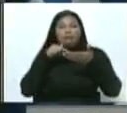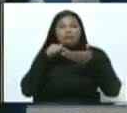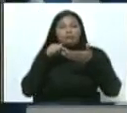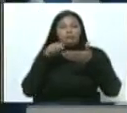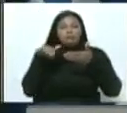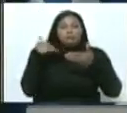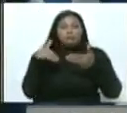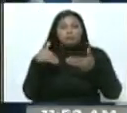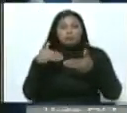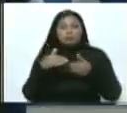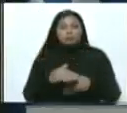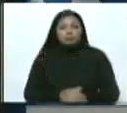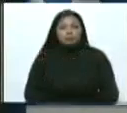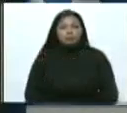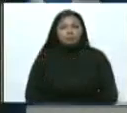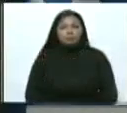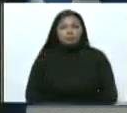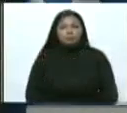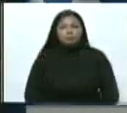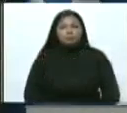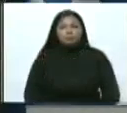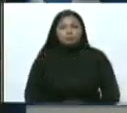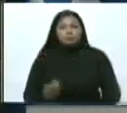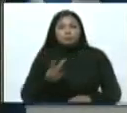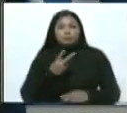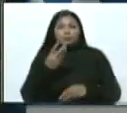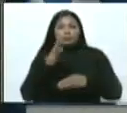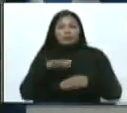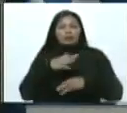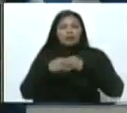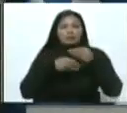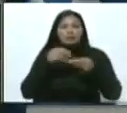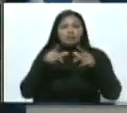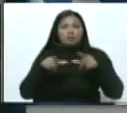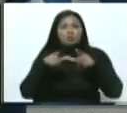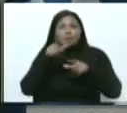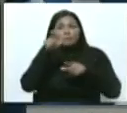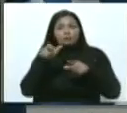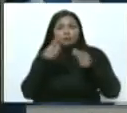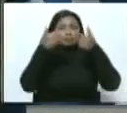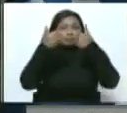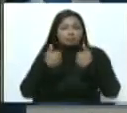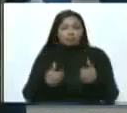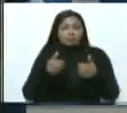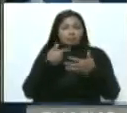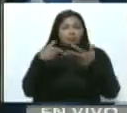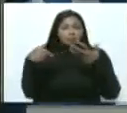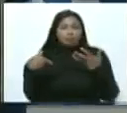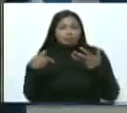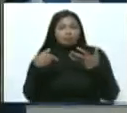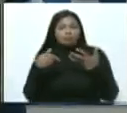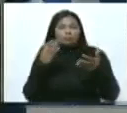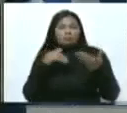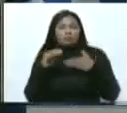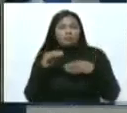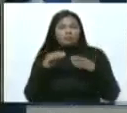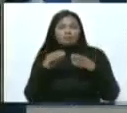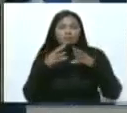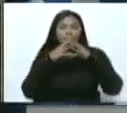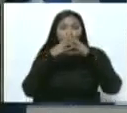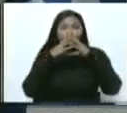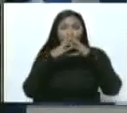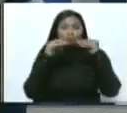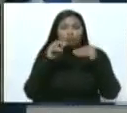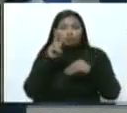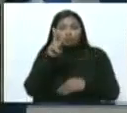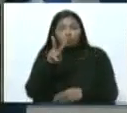y al WeChat simultáneamente. Están haciendo esto, el sujeto este que está detenido, se van a llevar no